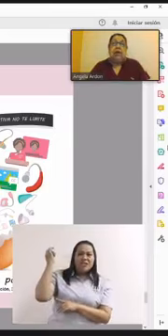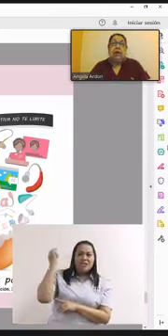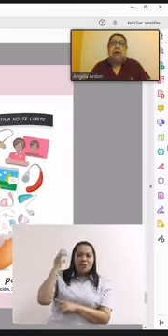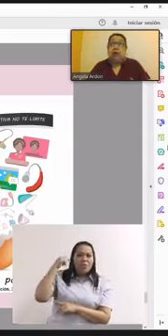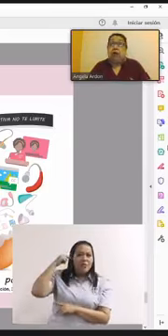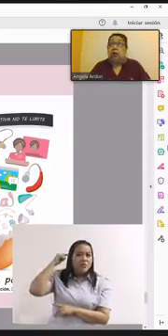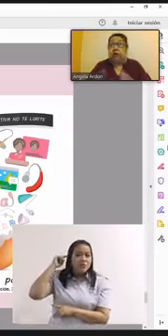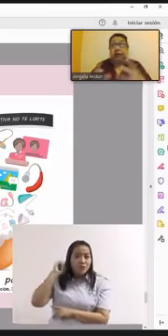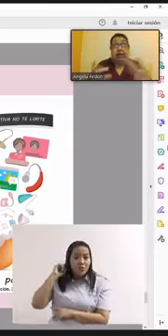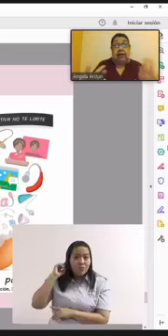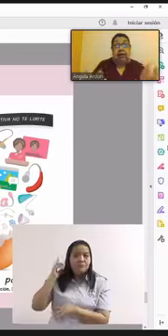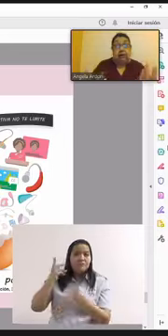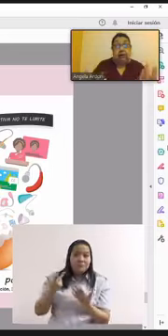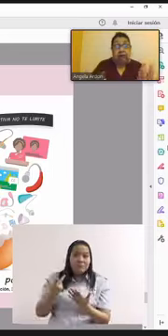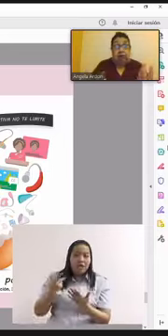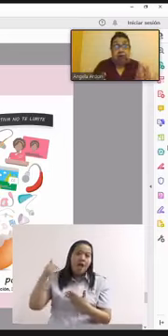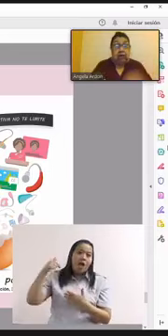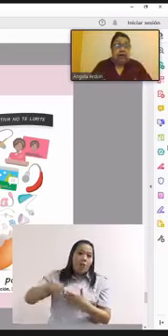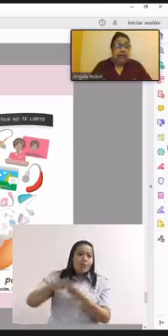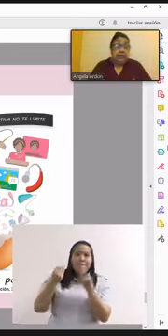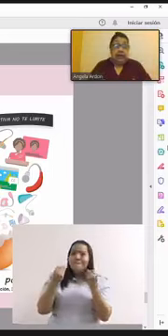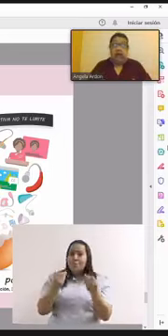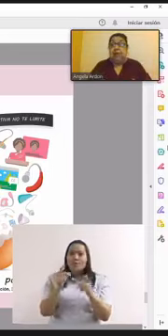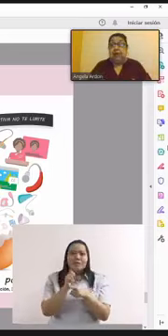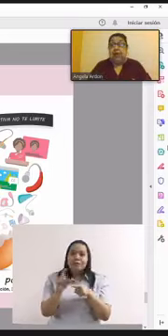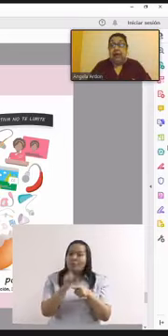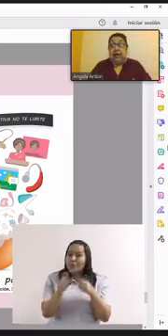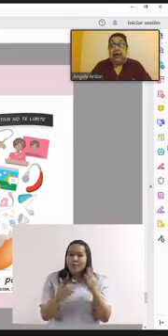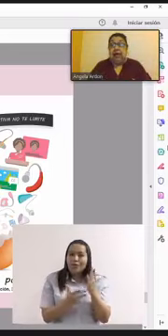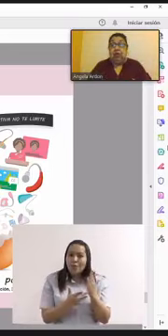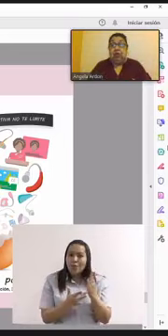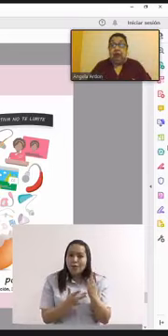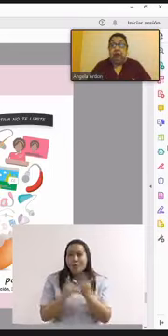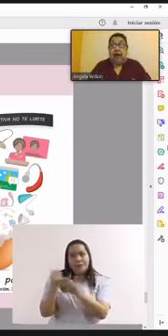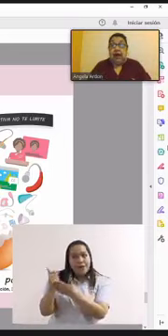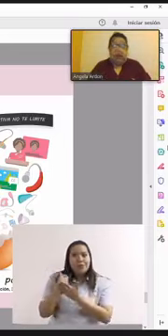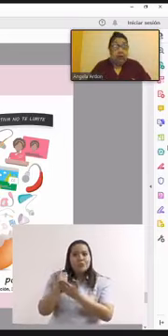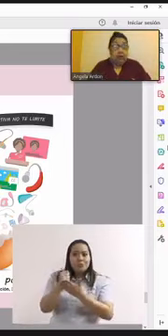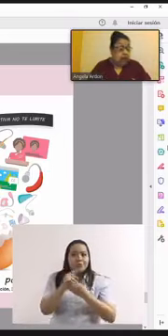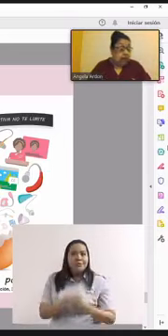Y más ahora con tanta tecnología, ¿verdad? Entonces,